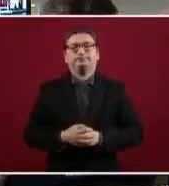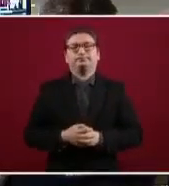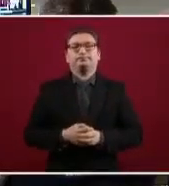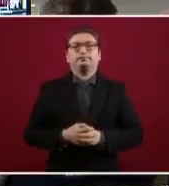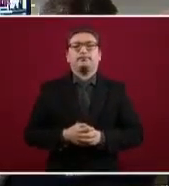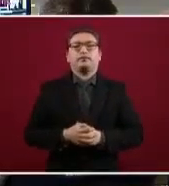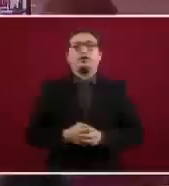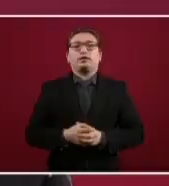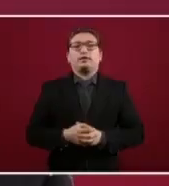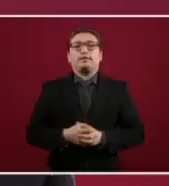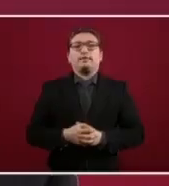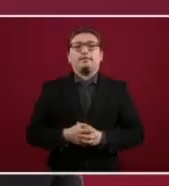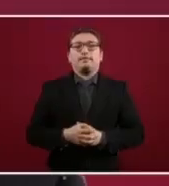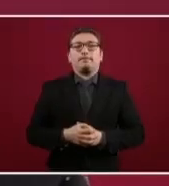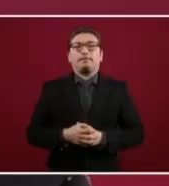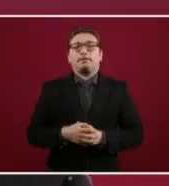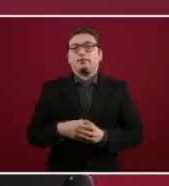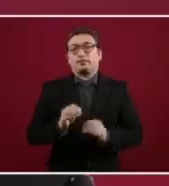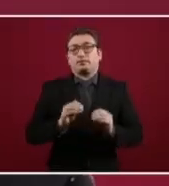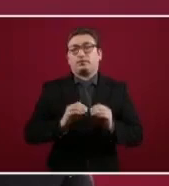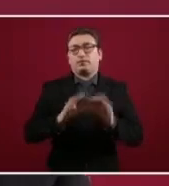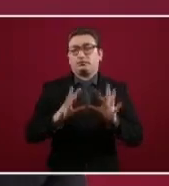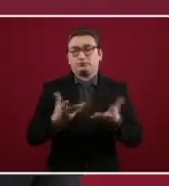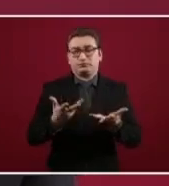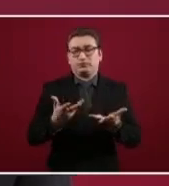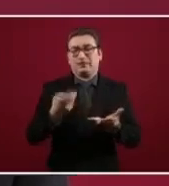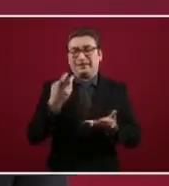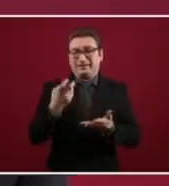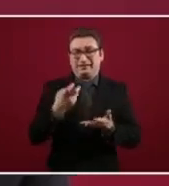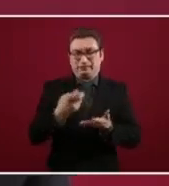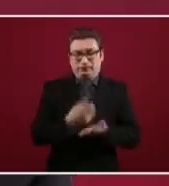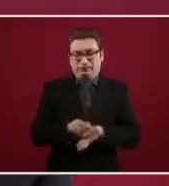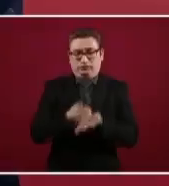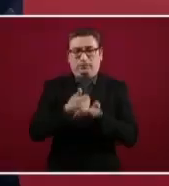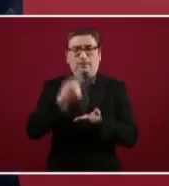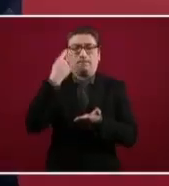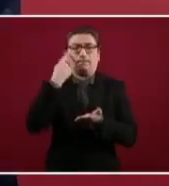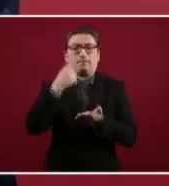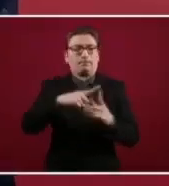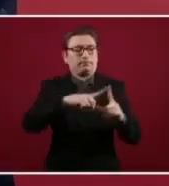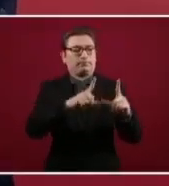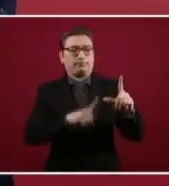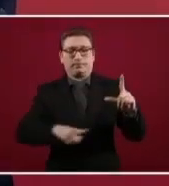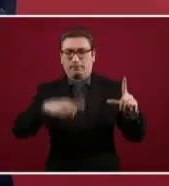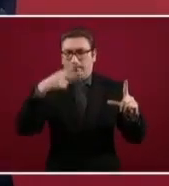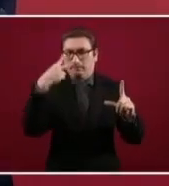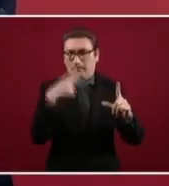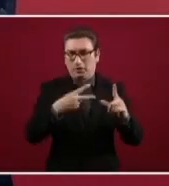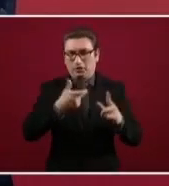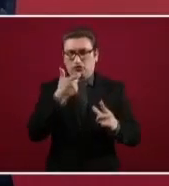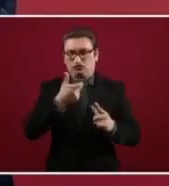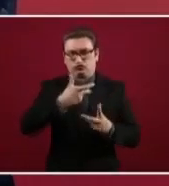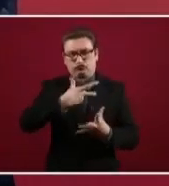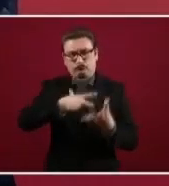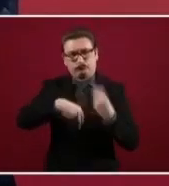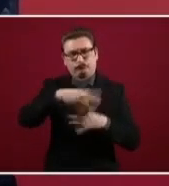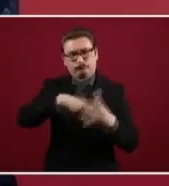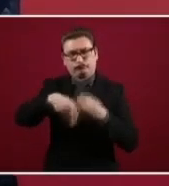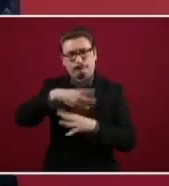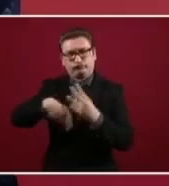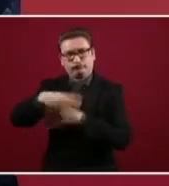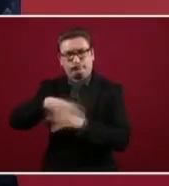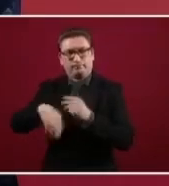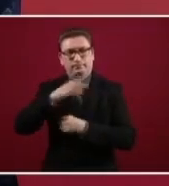y desde luego esto fortalece el consumo interno nacional este es un esquema